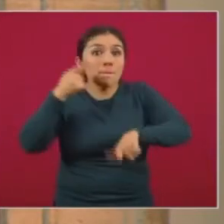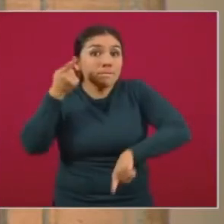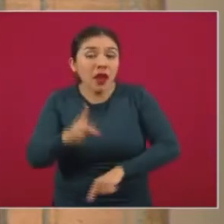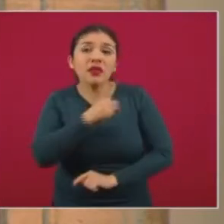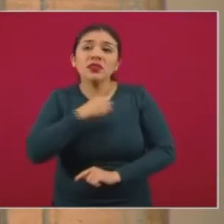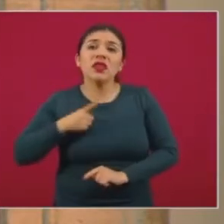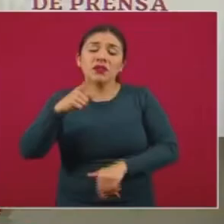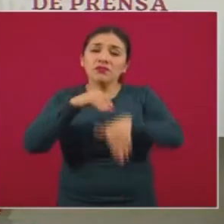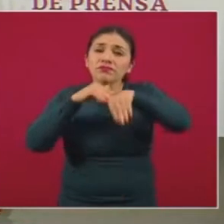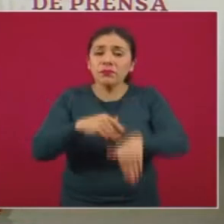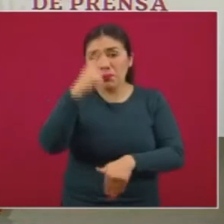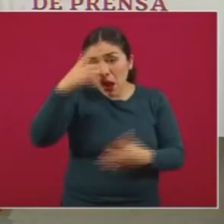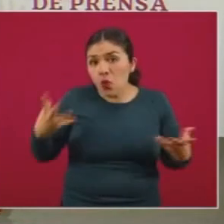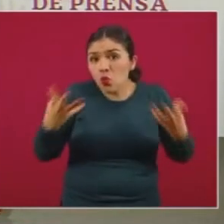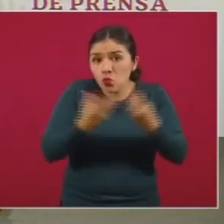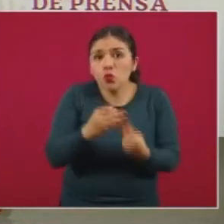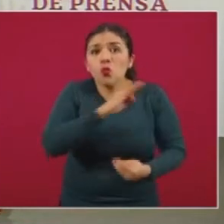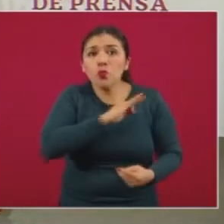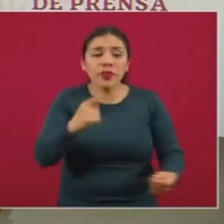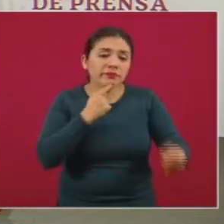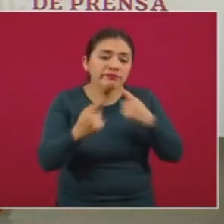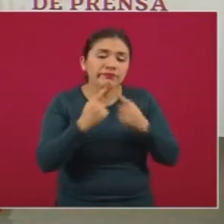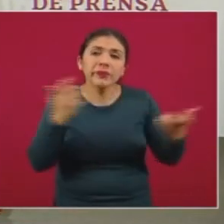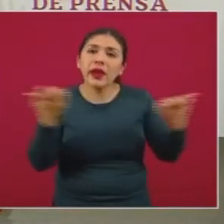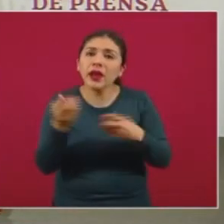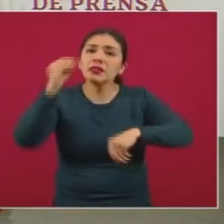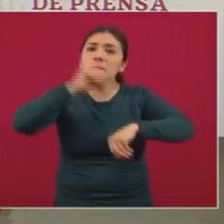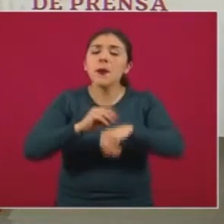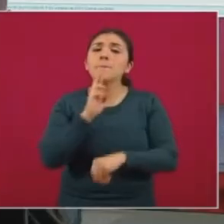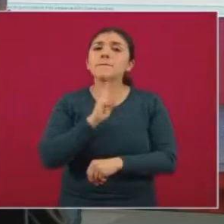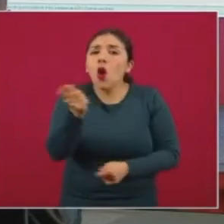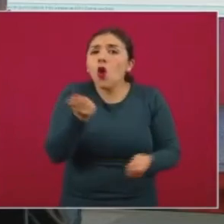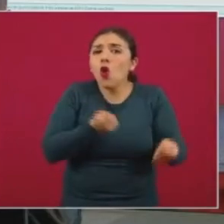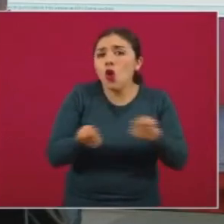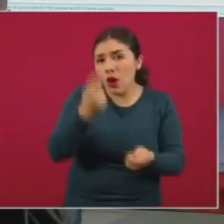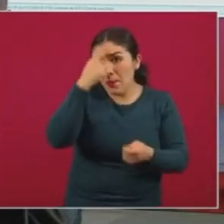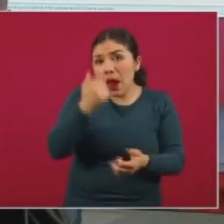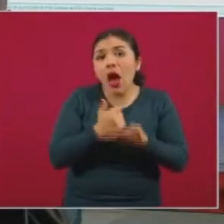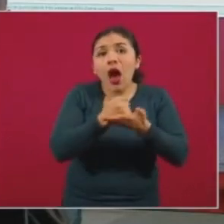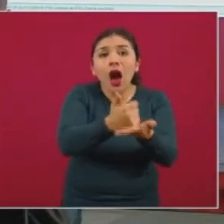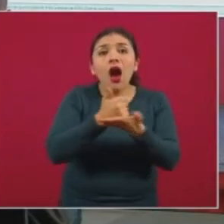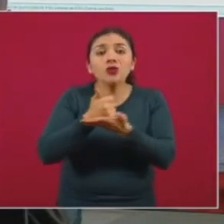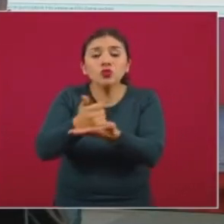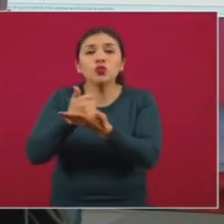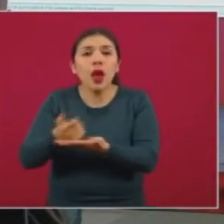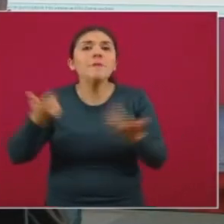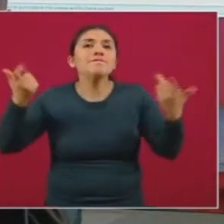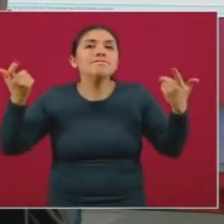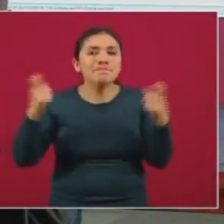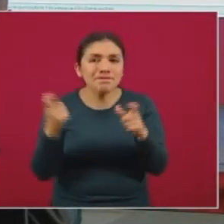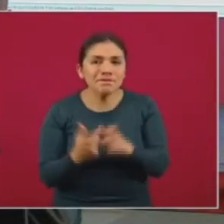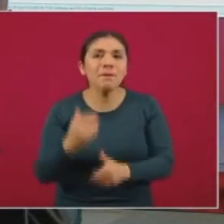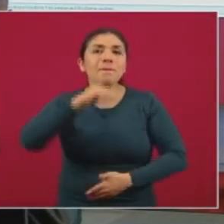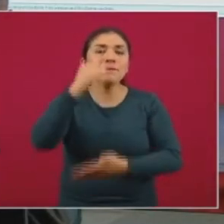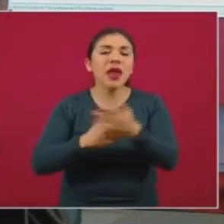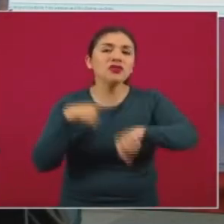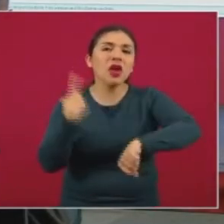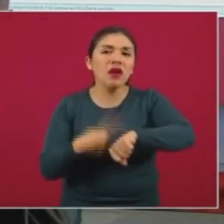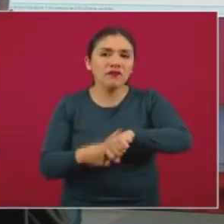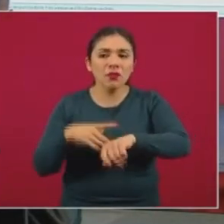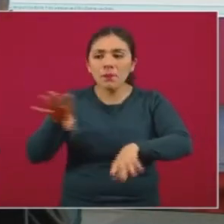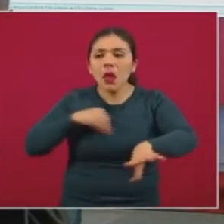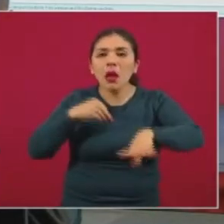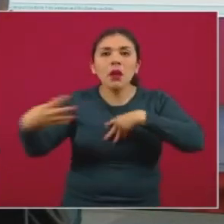municipales, para todos juntos poder implementar las mejores medidas que nos ayuden en cada región a disminuir los contagios y por lo